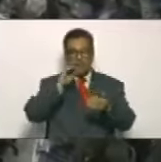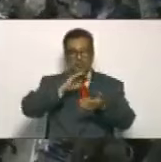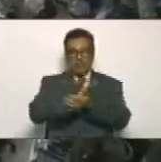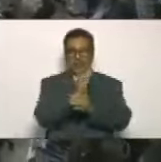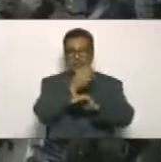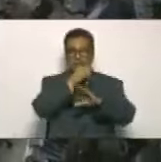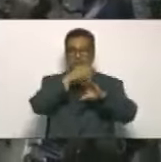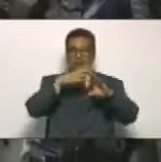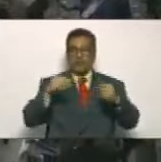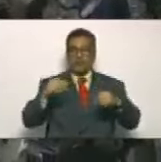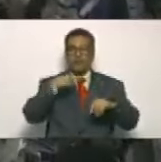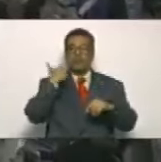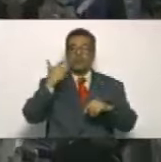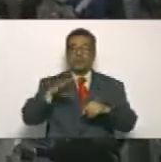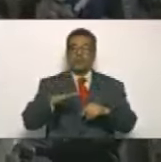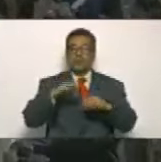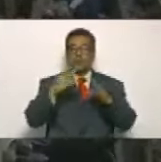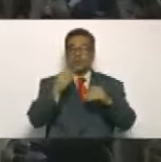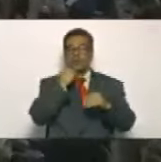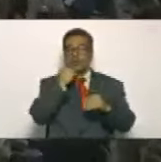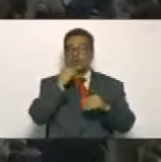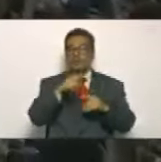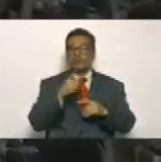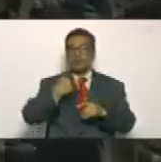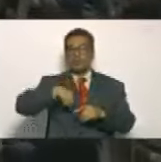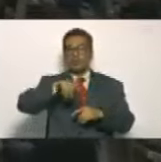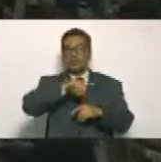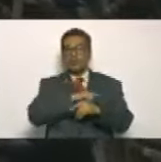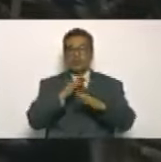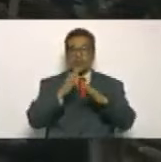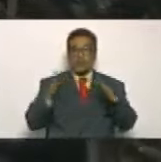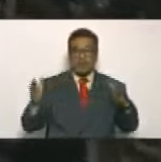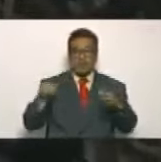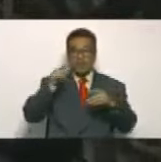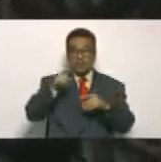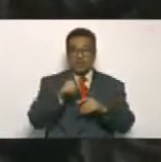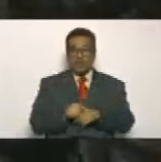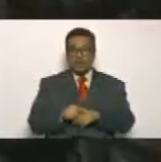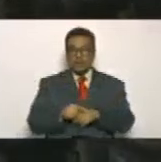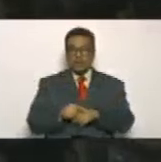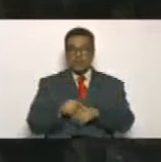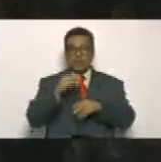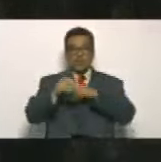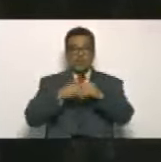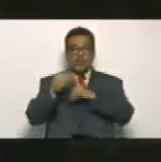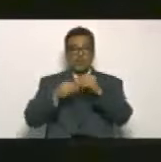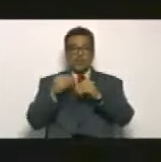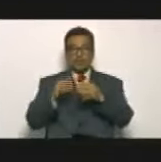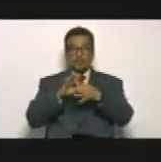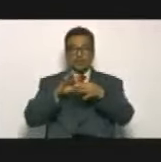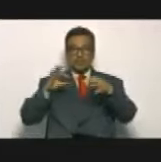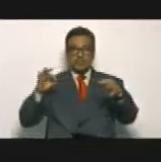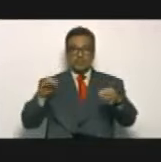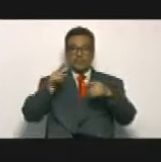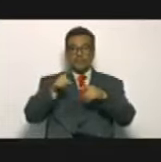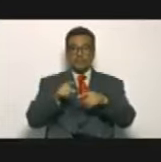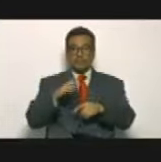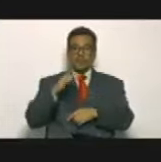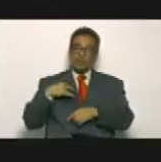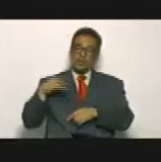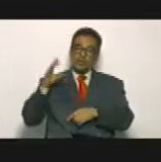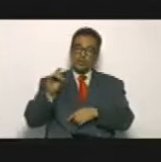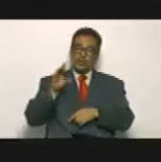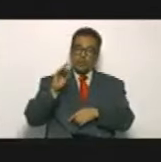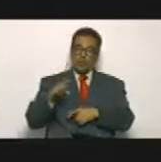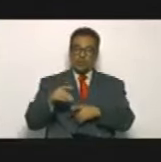vida de muchos parientes cercanos de nuestro gran mariscal. Y aún así, con desprendimiento, con dolor,